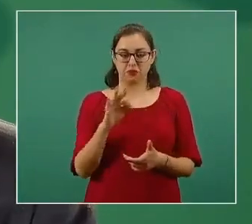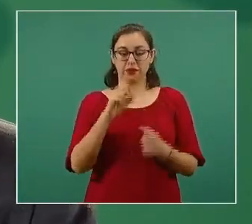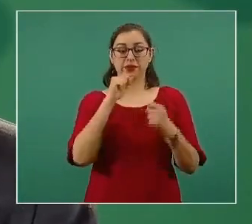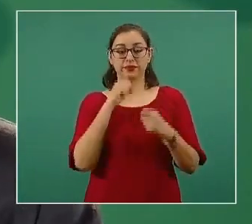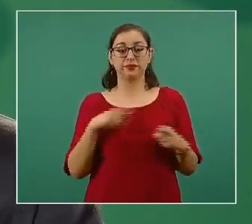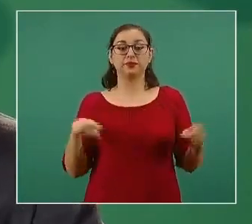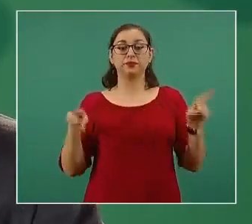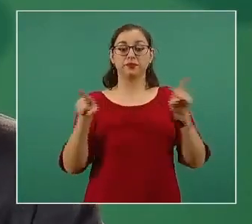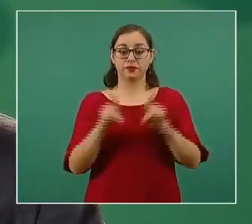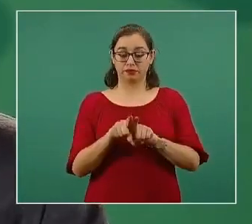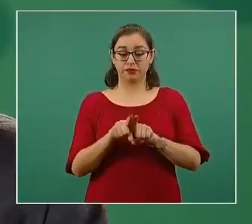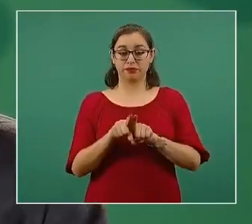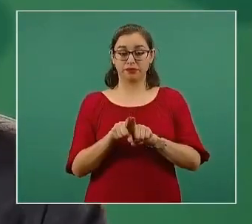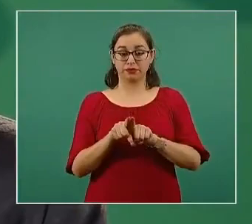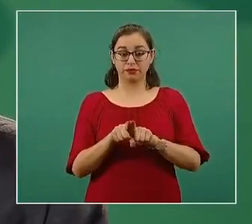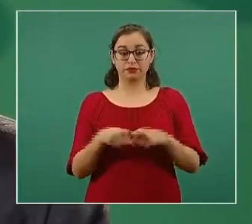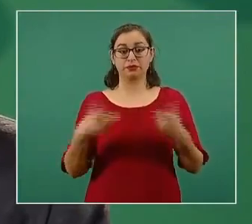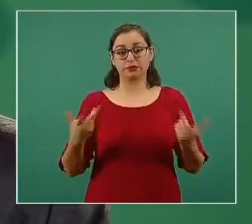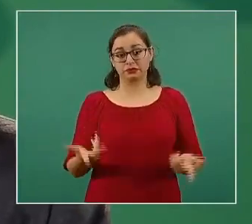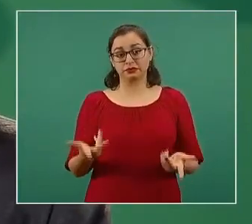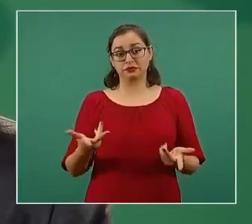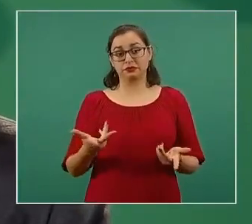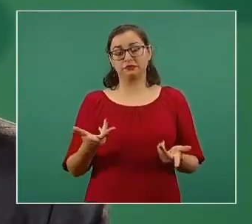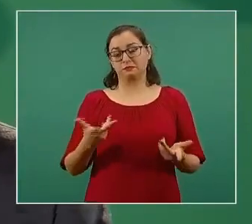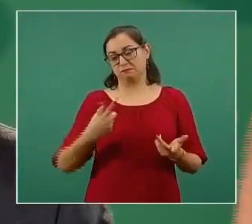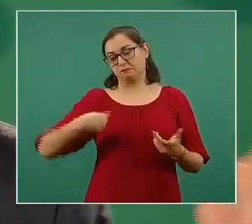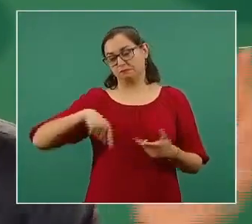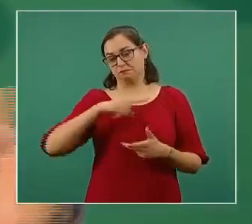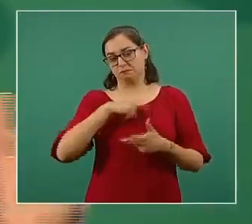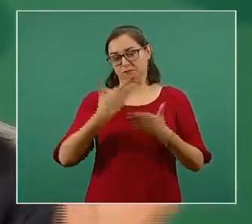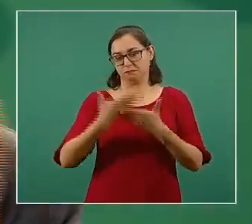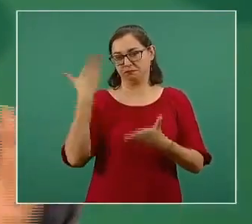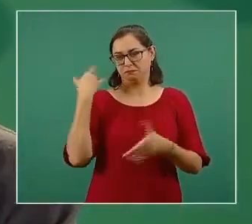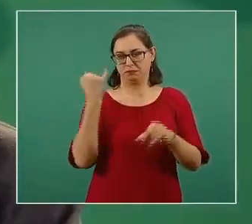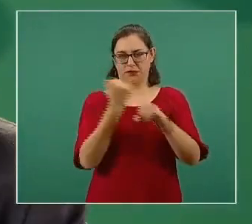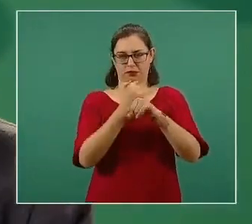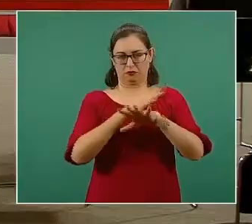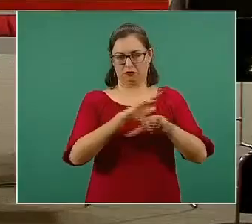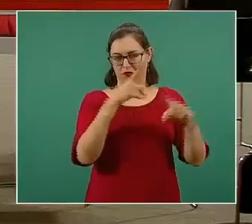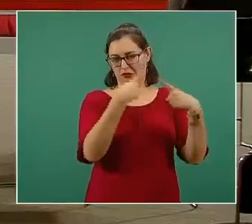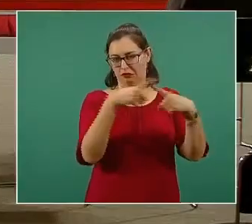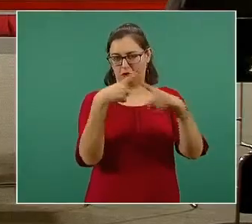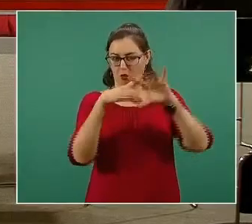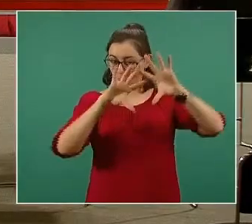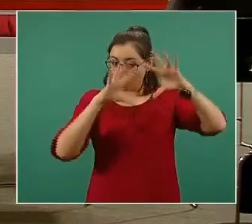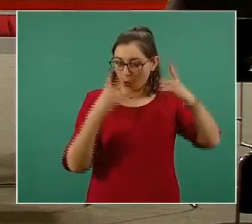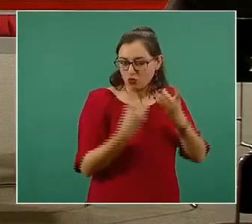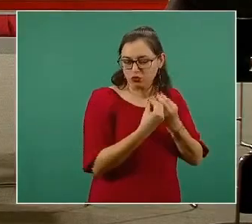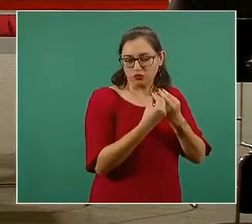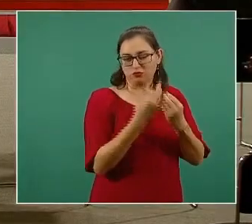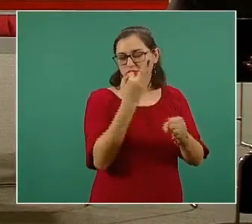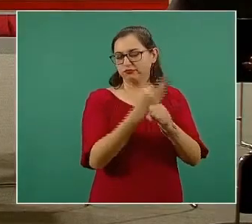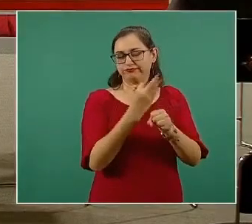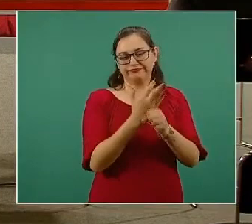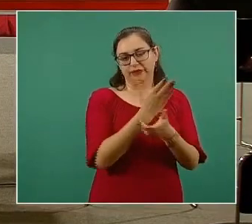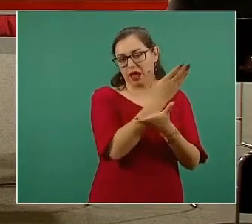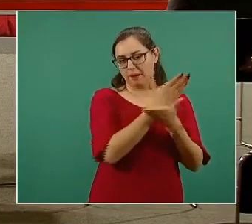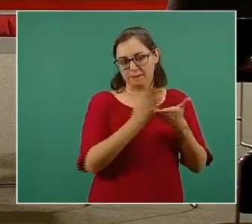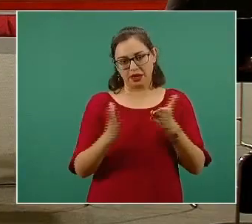Y aunque ya teníamos otros mecanismos de información, hemos decidido centralizar todo en esta